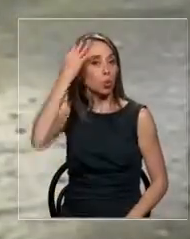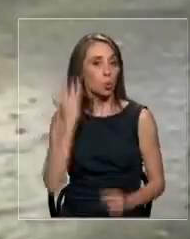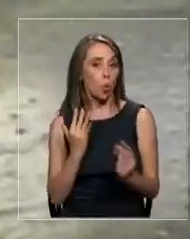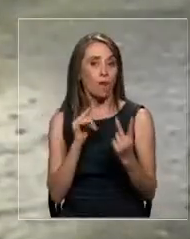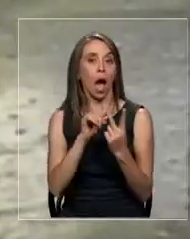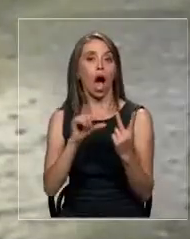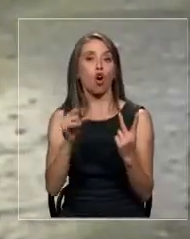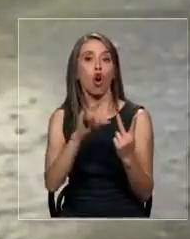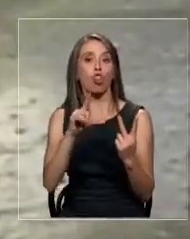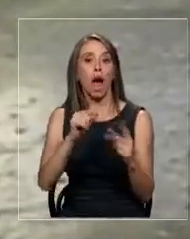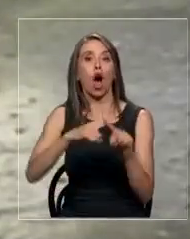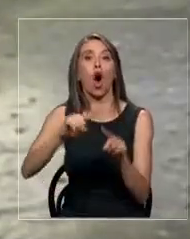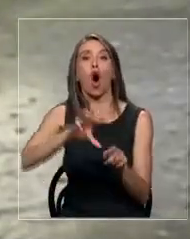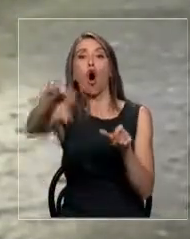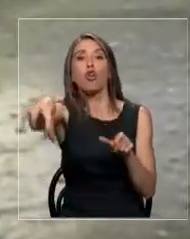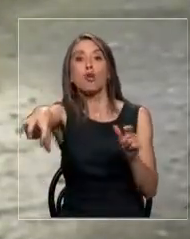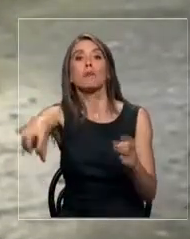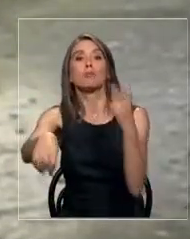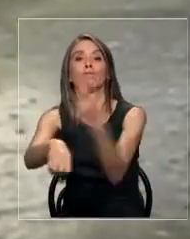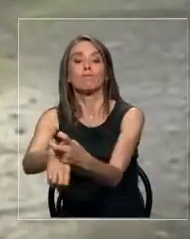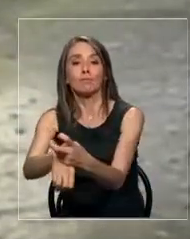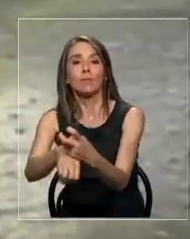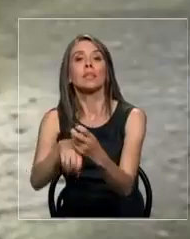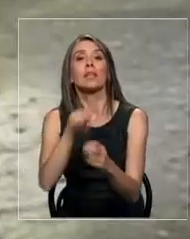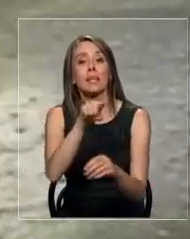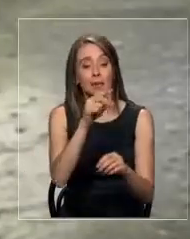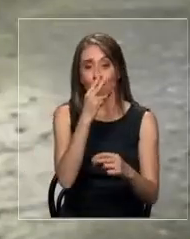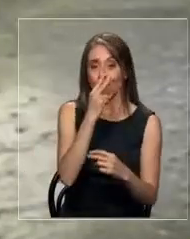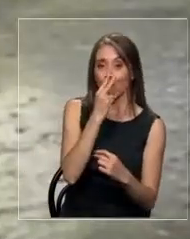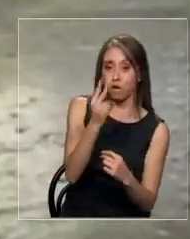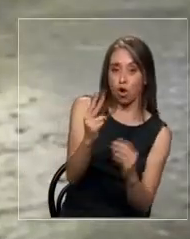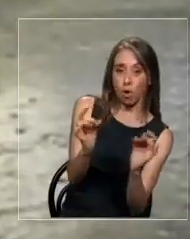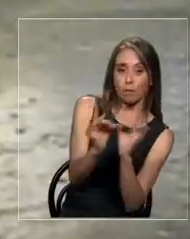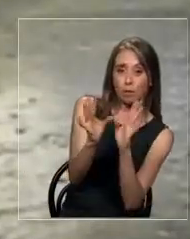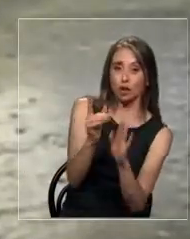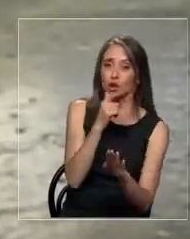recomendación es a tener precaución, a Carabineros ante un posible hecho sospechoso.